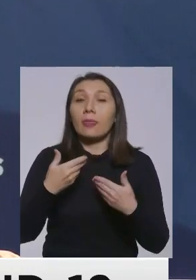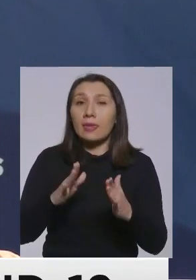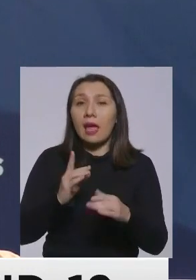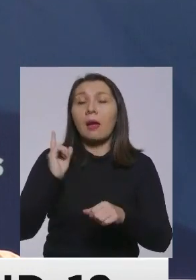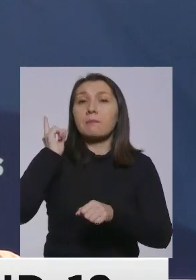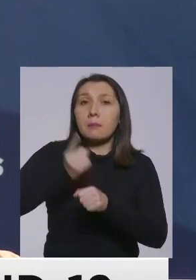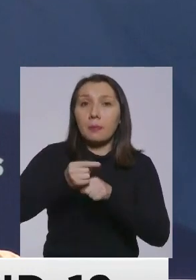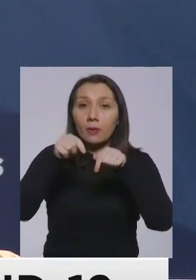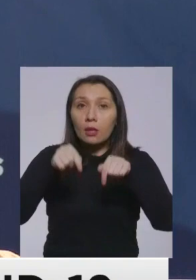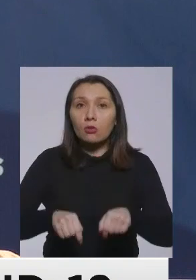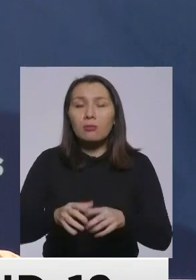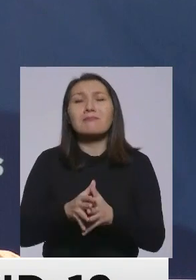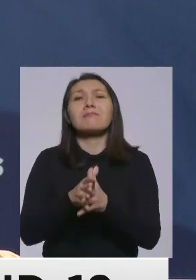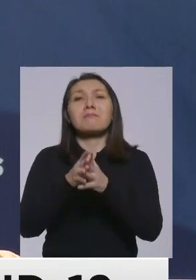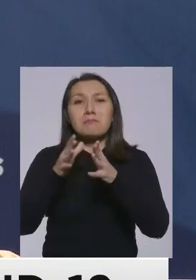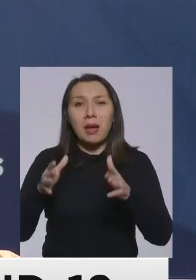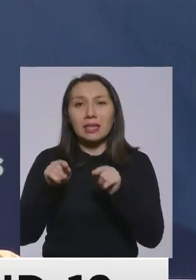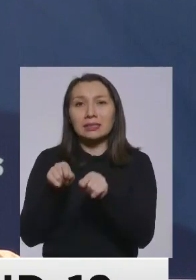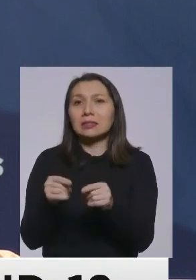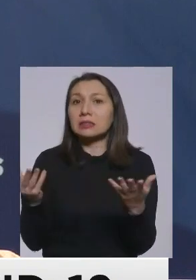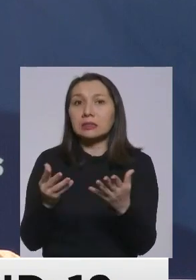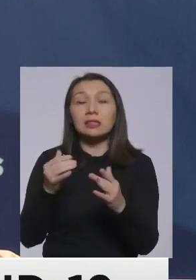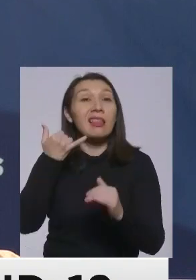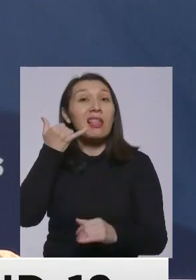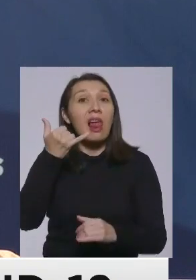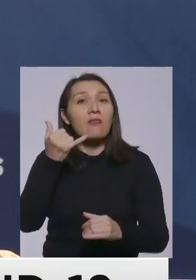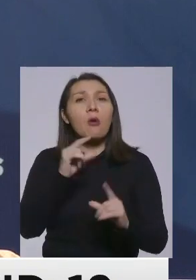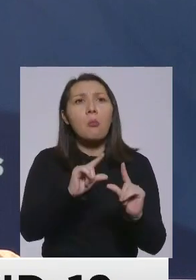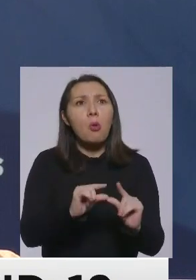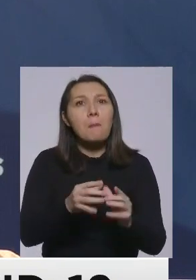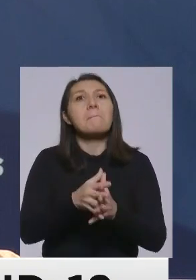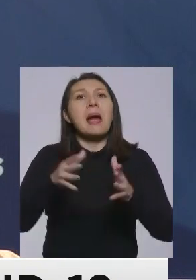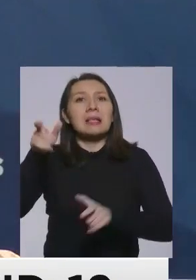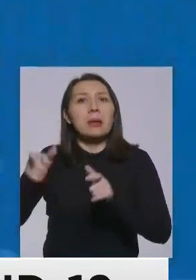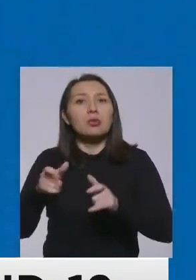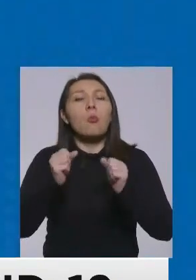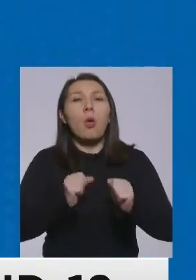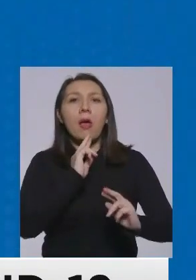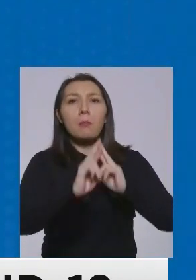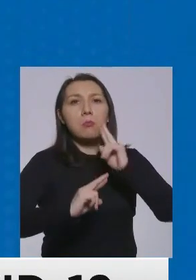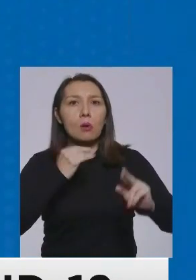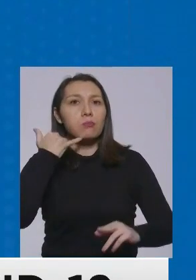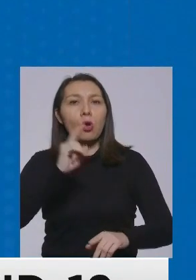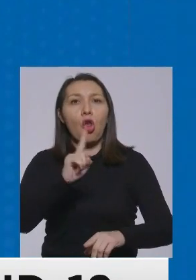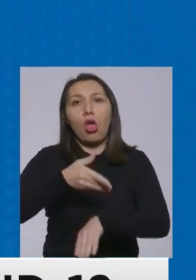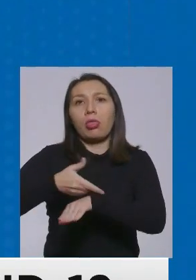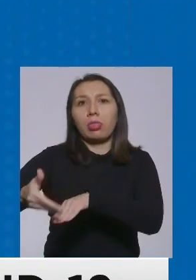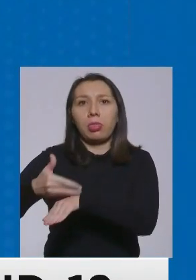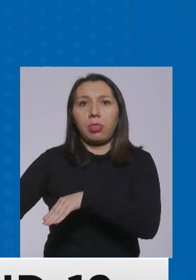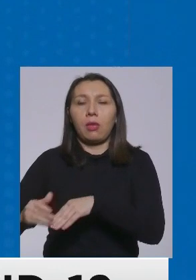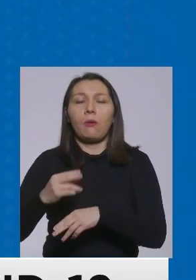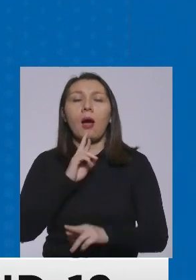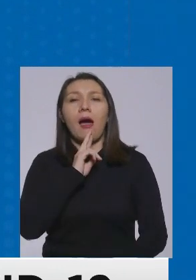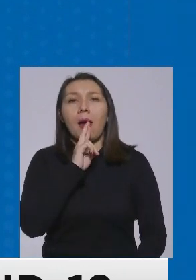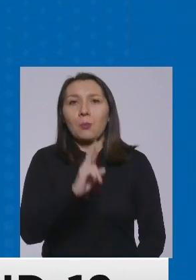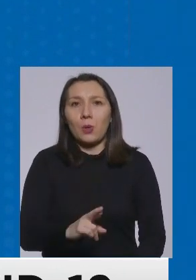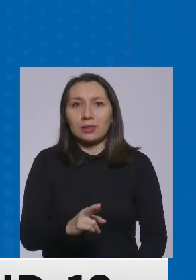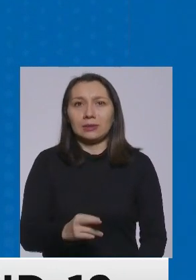instrucciones hoy día para reforzar esa línea y no hayan retrasos en las respuestas